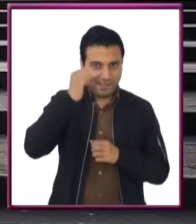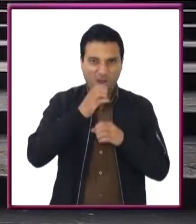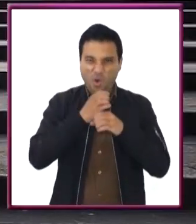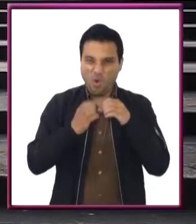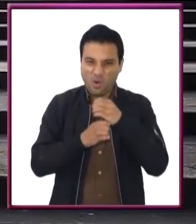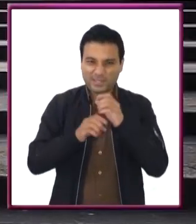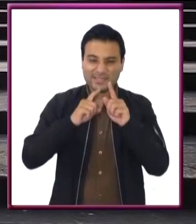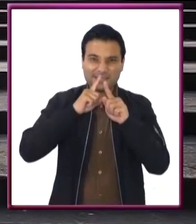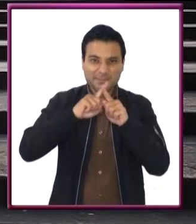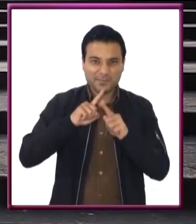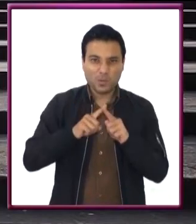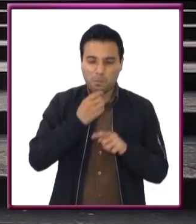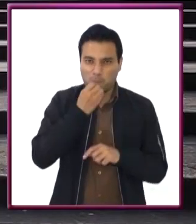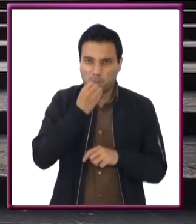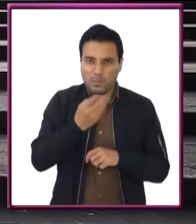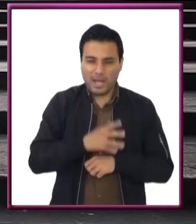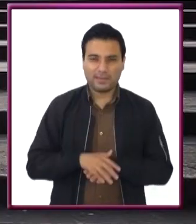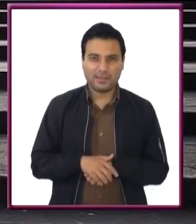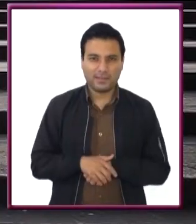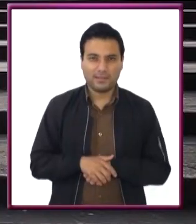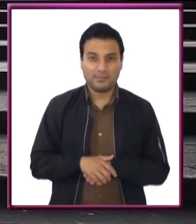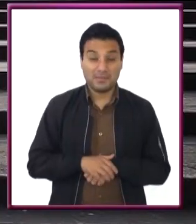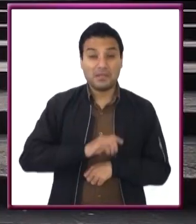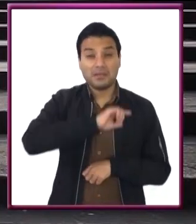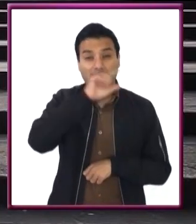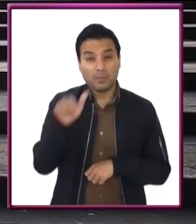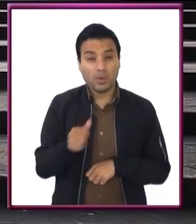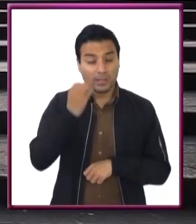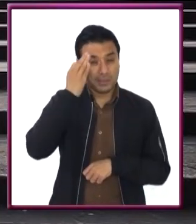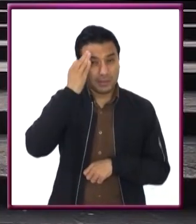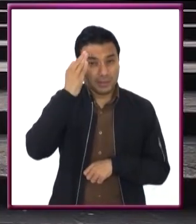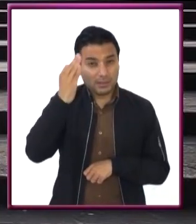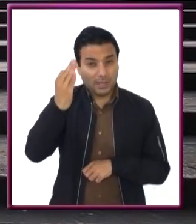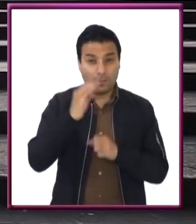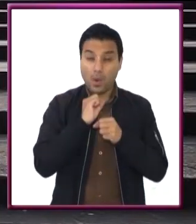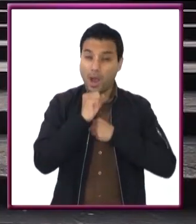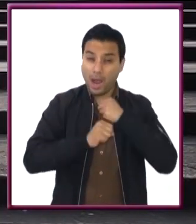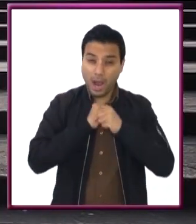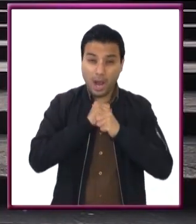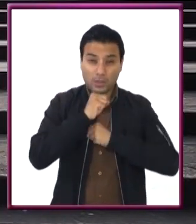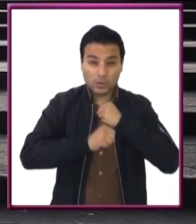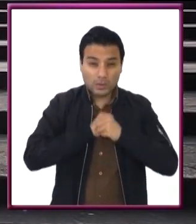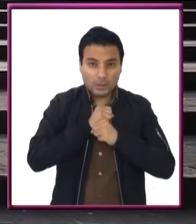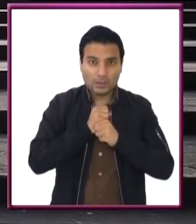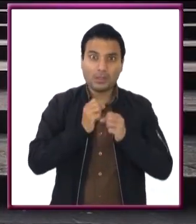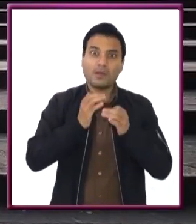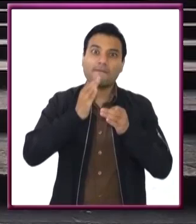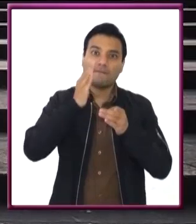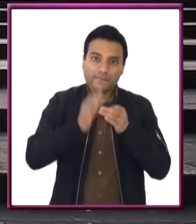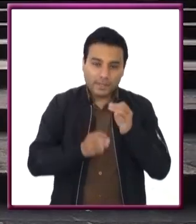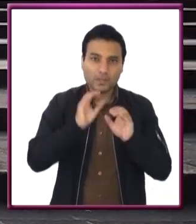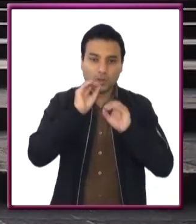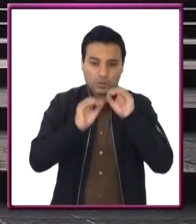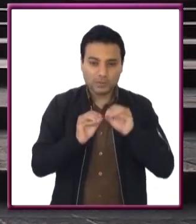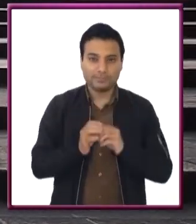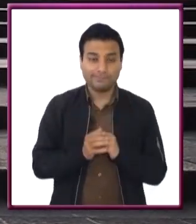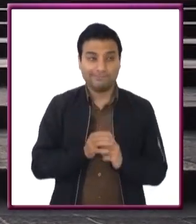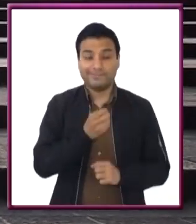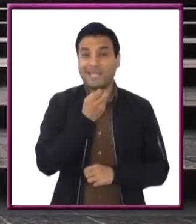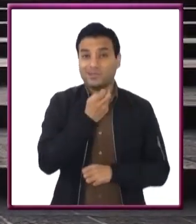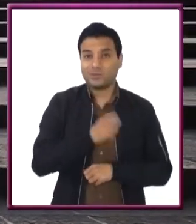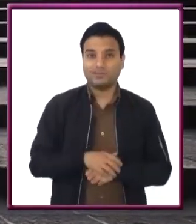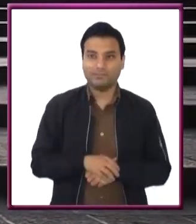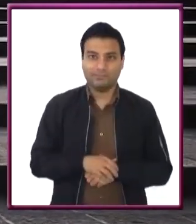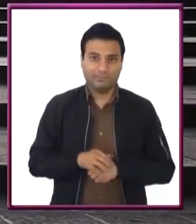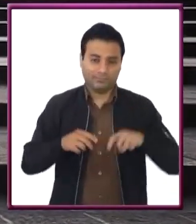tan magníficos, ¿no? Es increíble que haya tenido que pasar tanto tiempo para que finalmente se pudieran construir, ¿no? Elemental. Es una constante